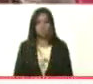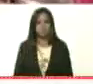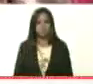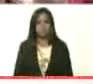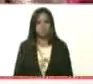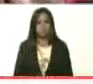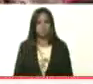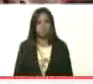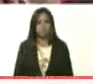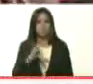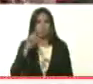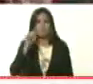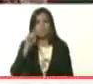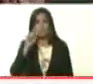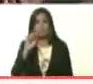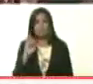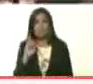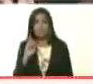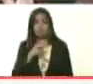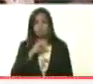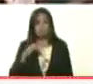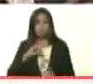Con los CPT hemos dado en el clavo.